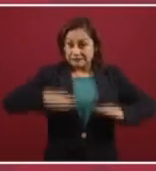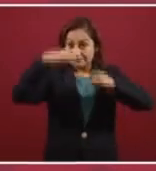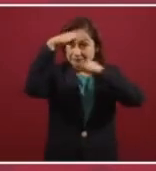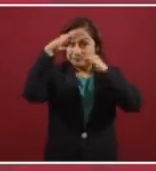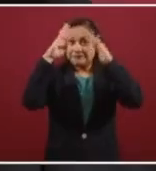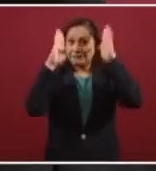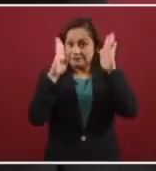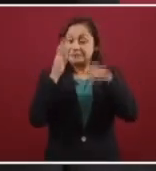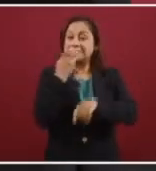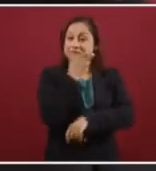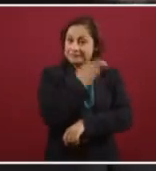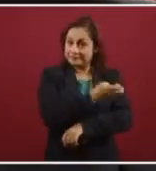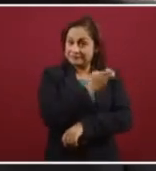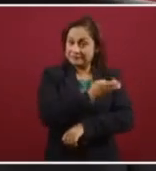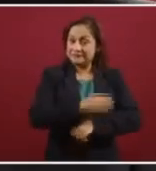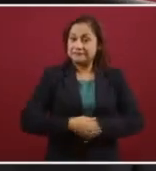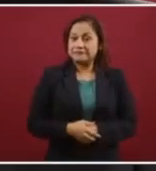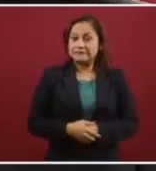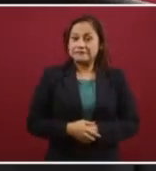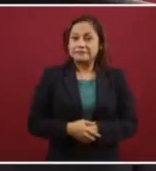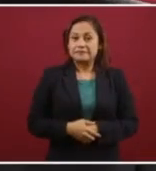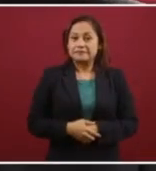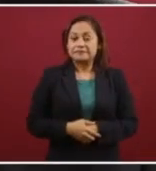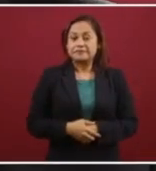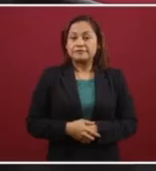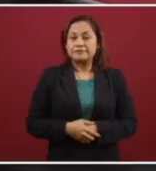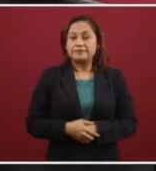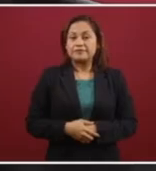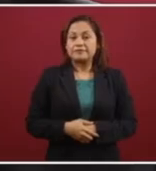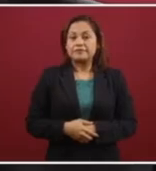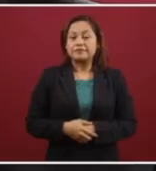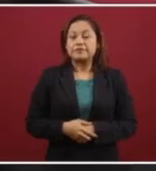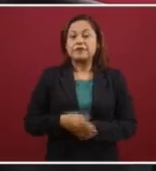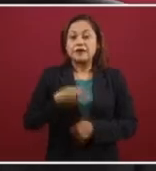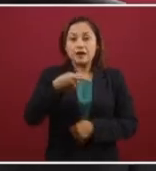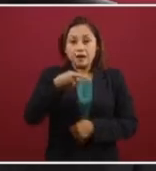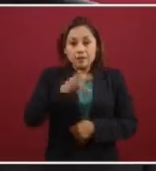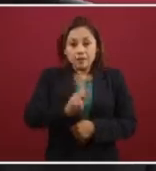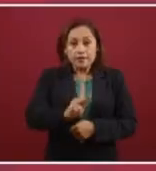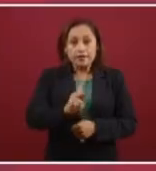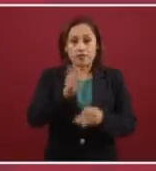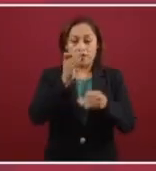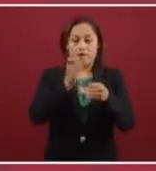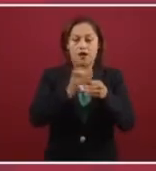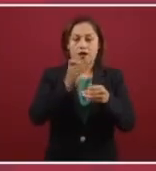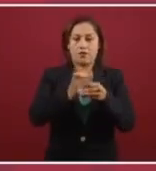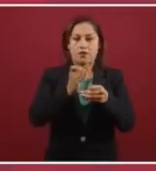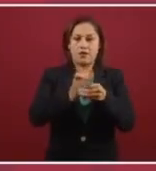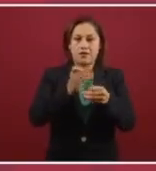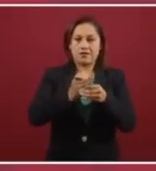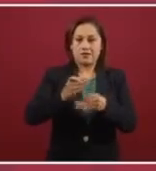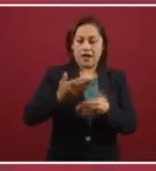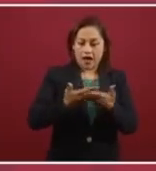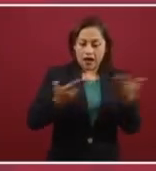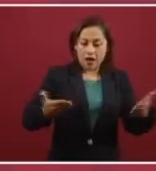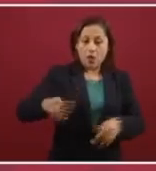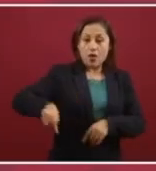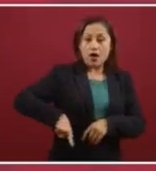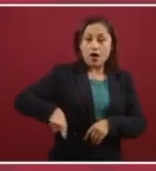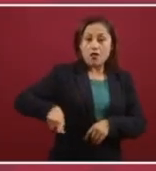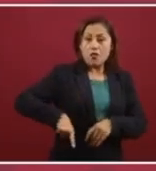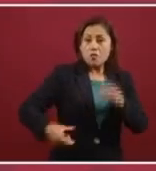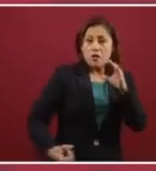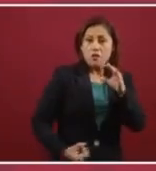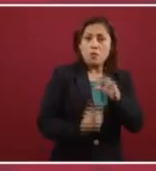sin nada más que los estamos ahora en el gobierno no aceptamos